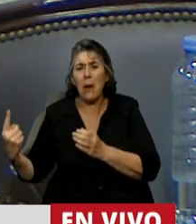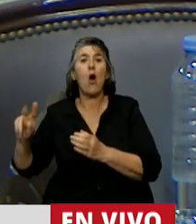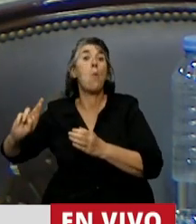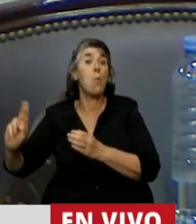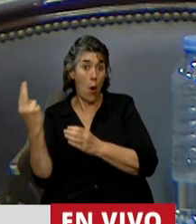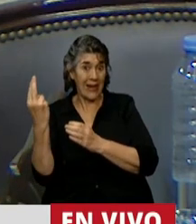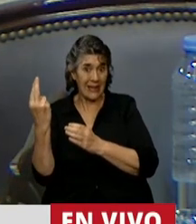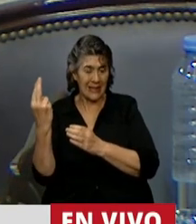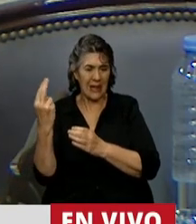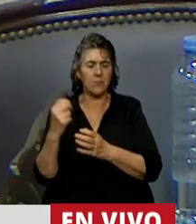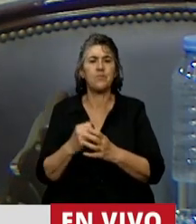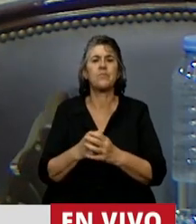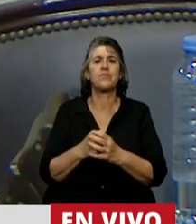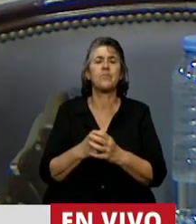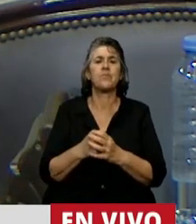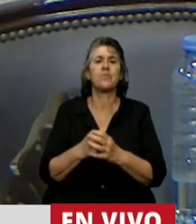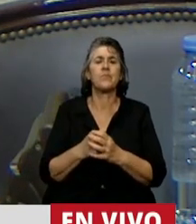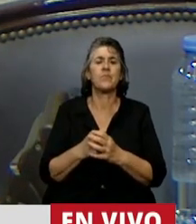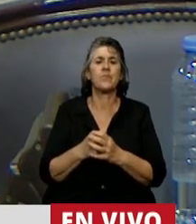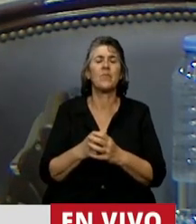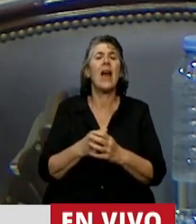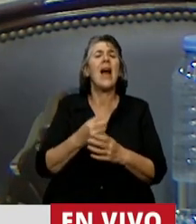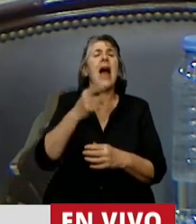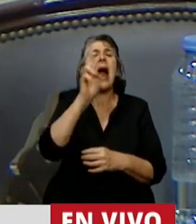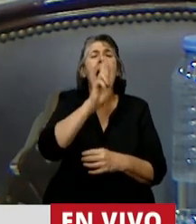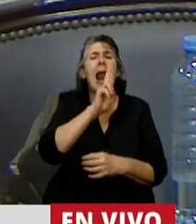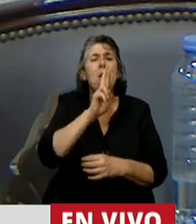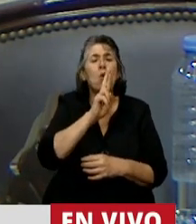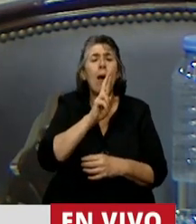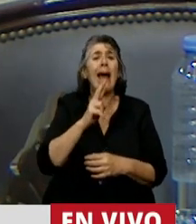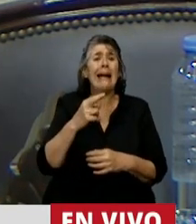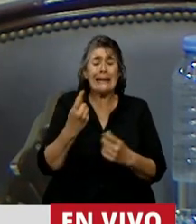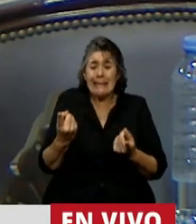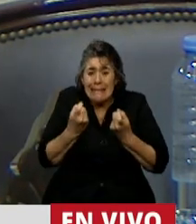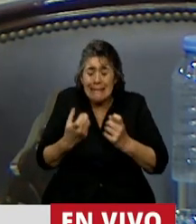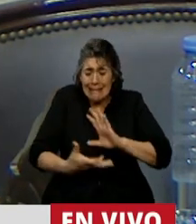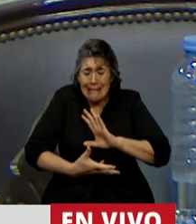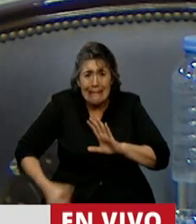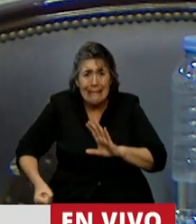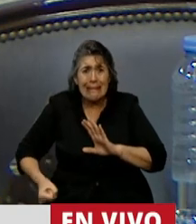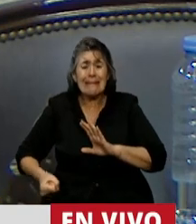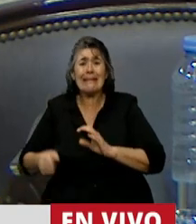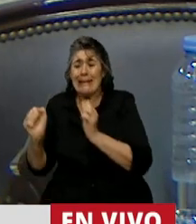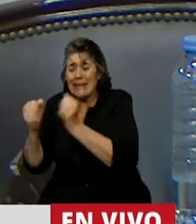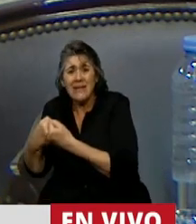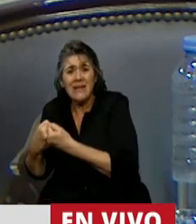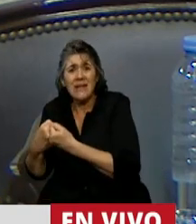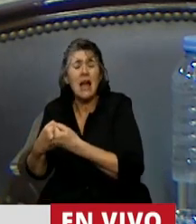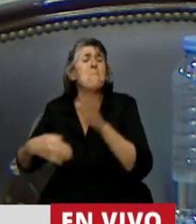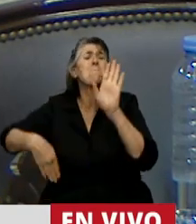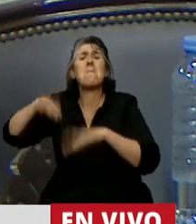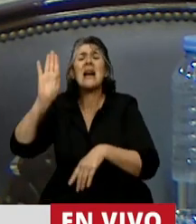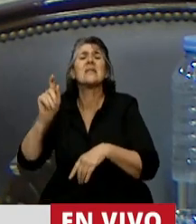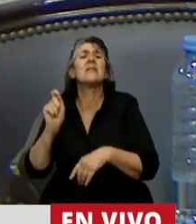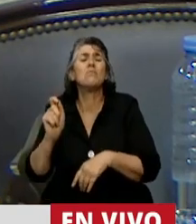no es casual que las mujeres que se ven empujadas a la clandestinidad sean mujeres pobres, de bajos